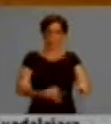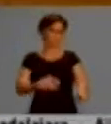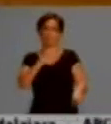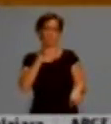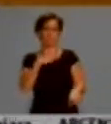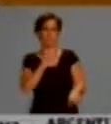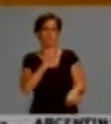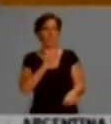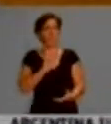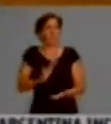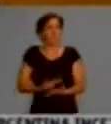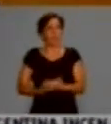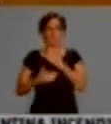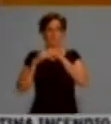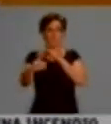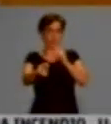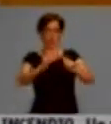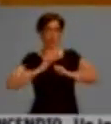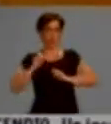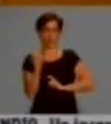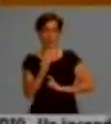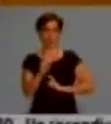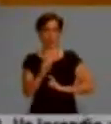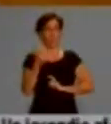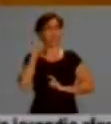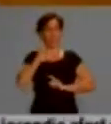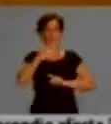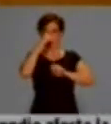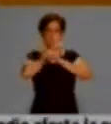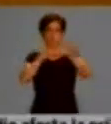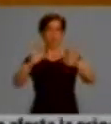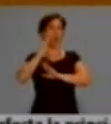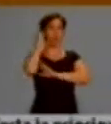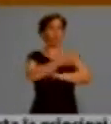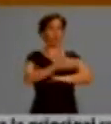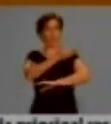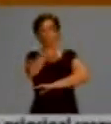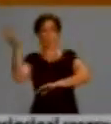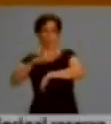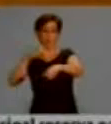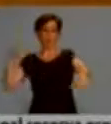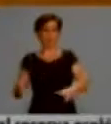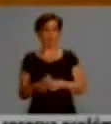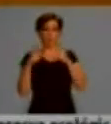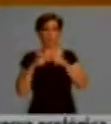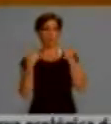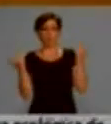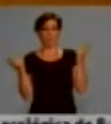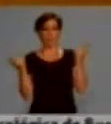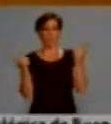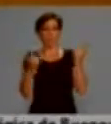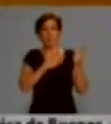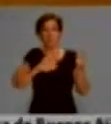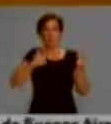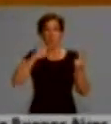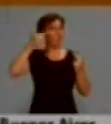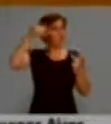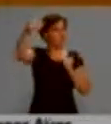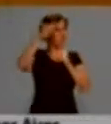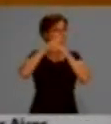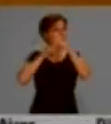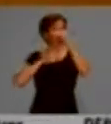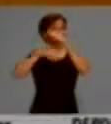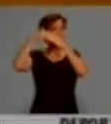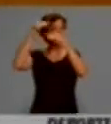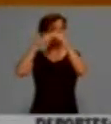es garantía de estabilidad y usted está condenado socialmente por la mayoría de la sociedad española. No se puede construir el futuro bajo